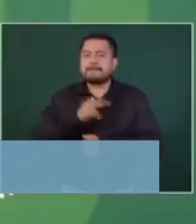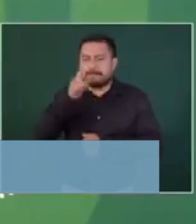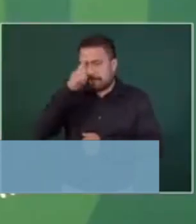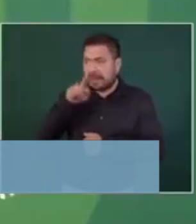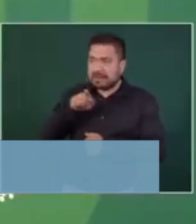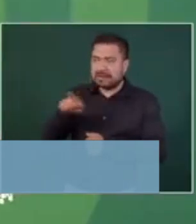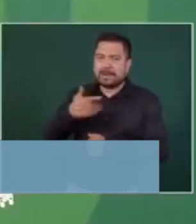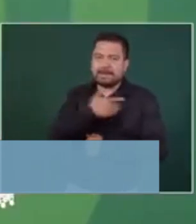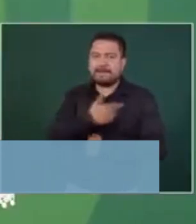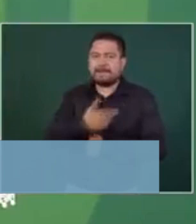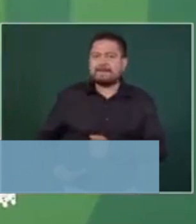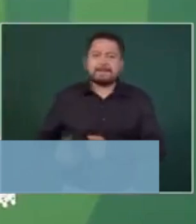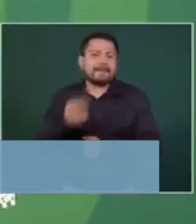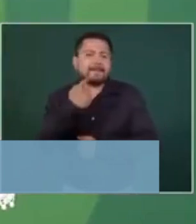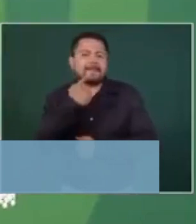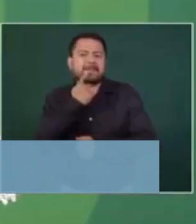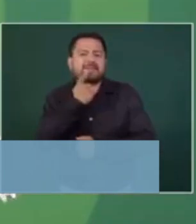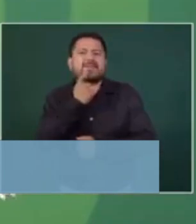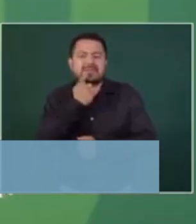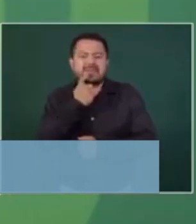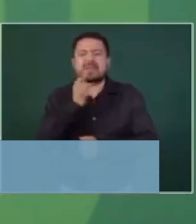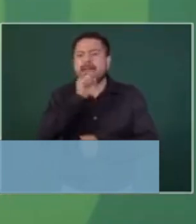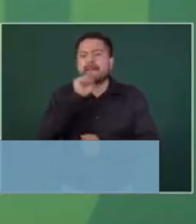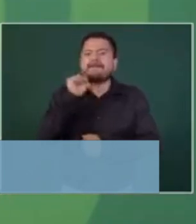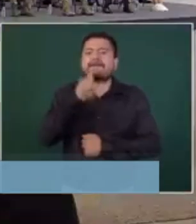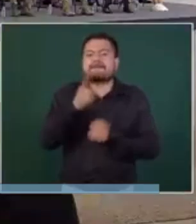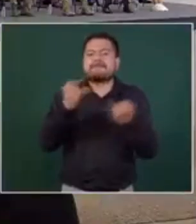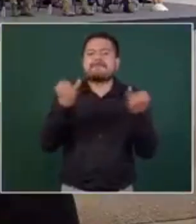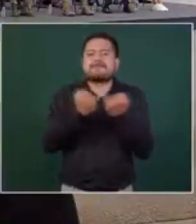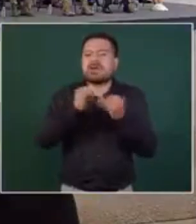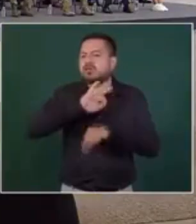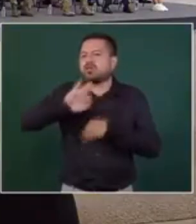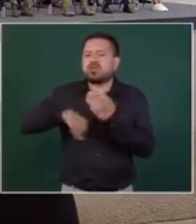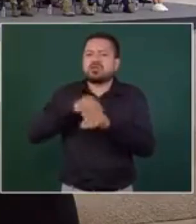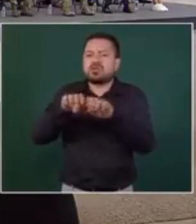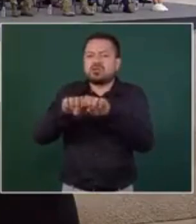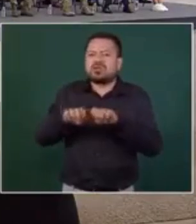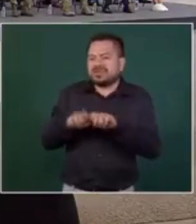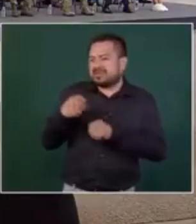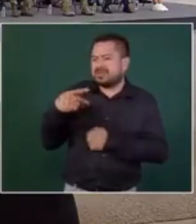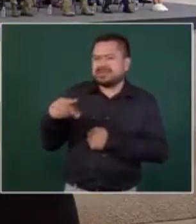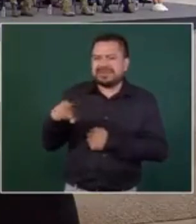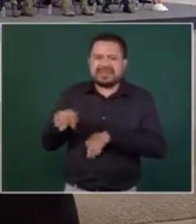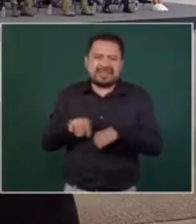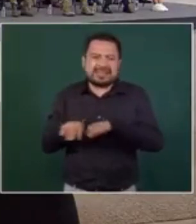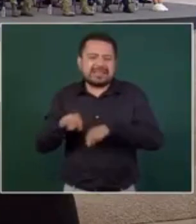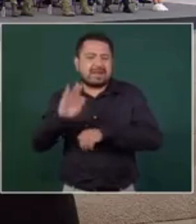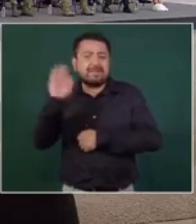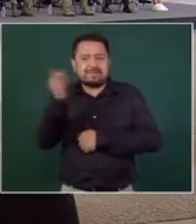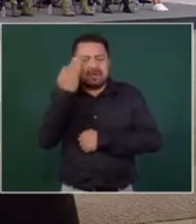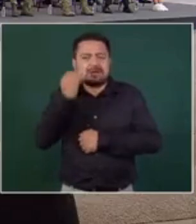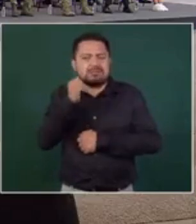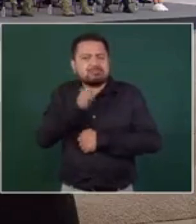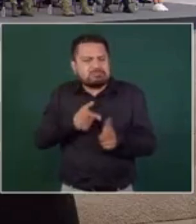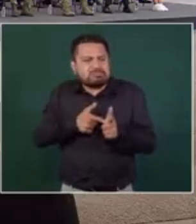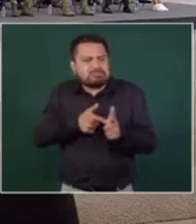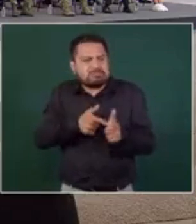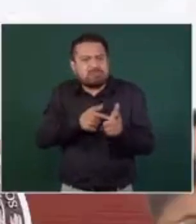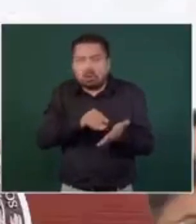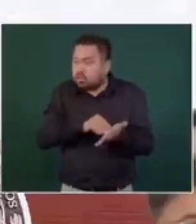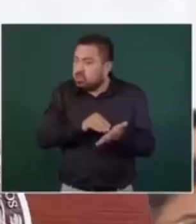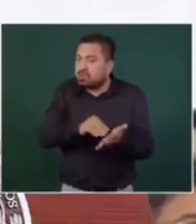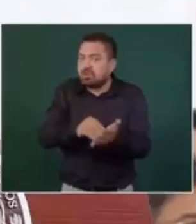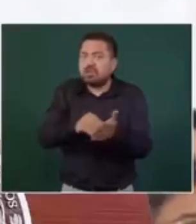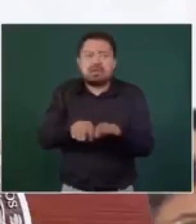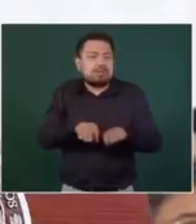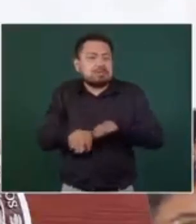presidente Andrés Manuel López Obrador, así como para todo el gabinete federal, que no ha dejado de trabajar un solo